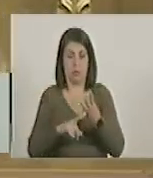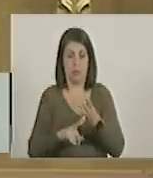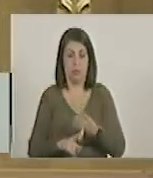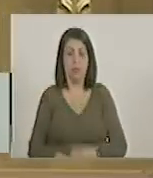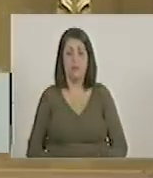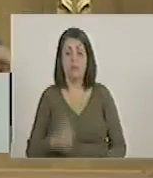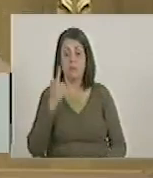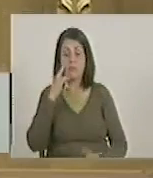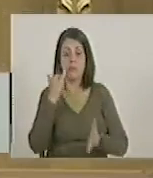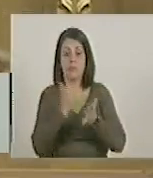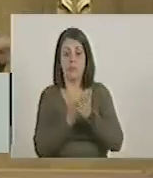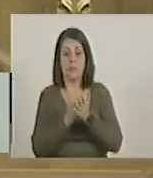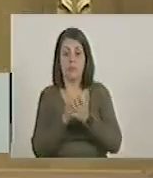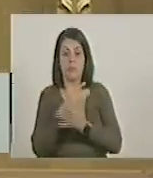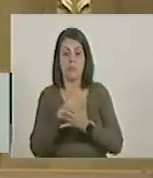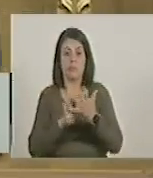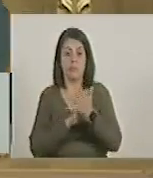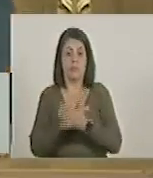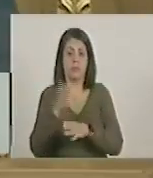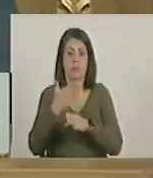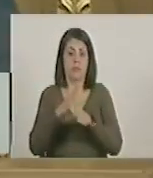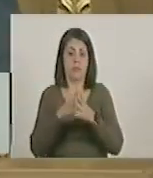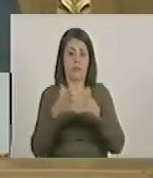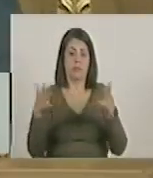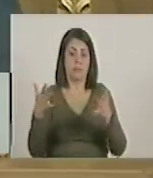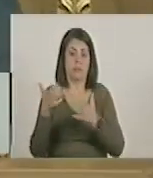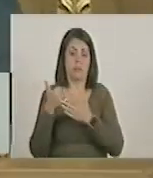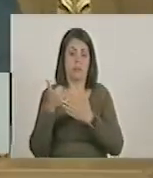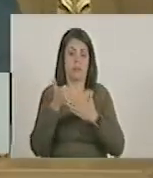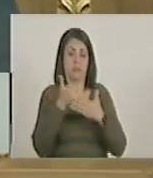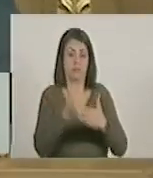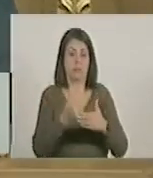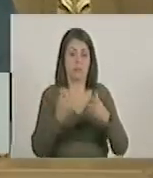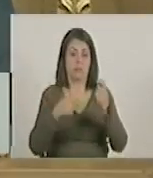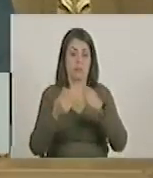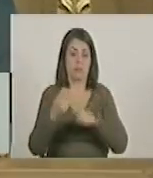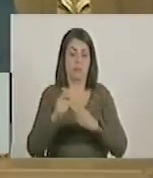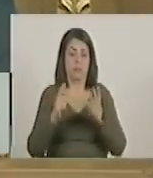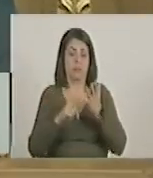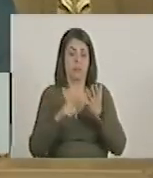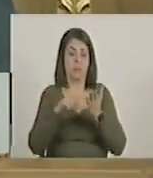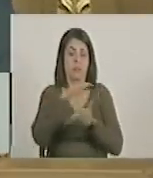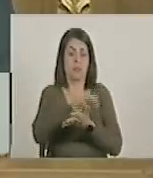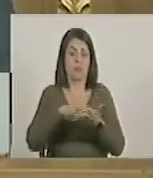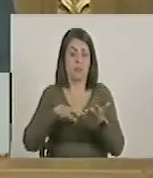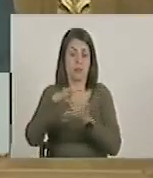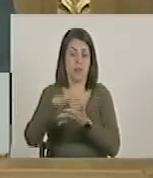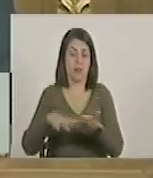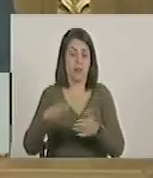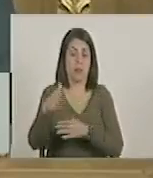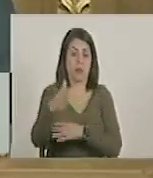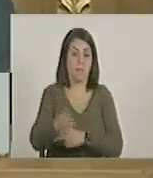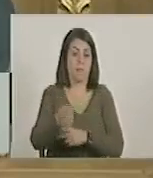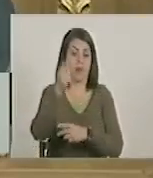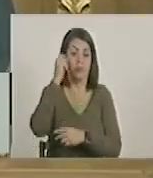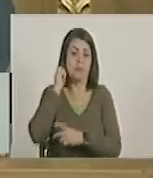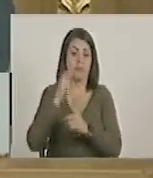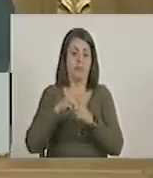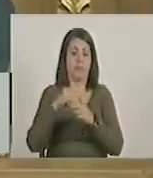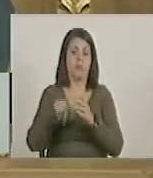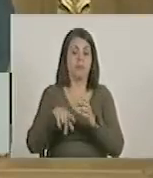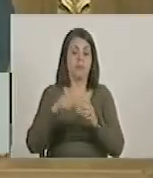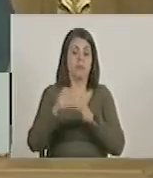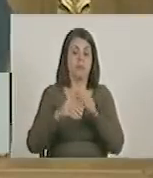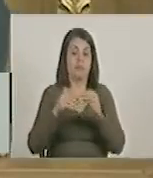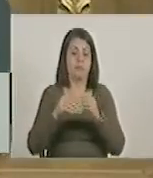están evidenciando en medio de la crisis grandes ventajas para exportar. Sector agrícola, sector pesquero, sector